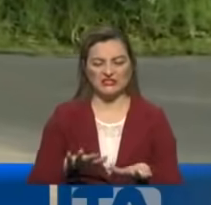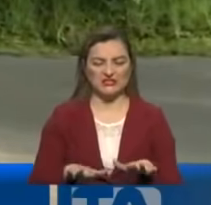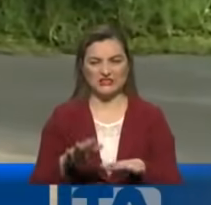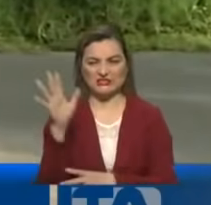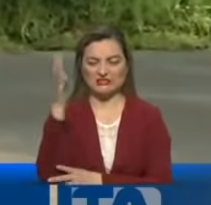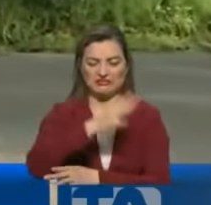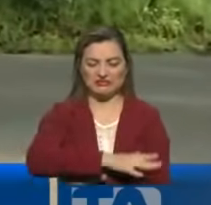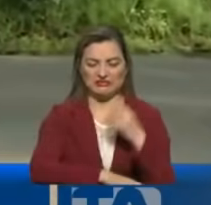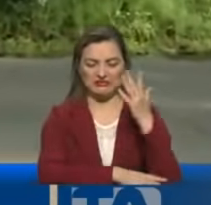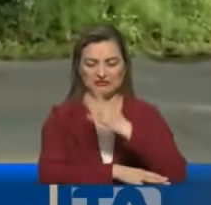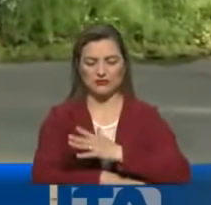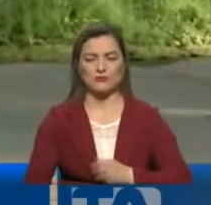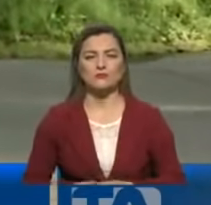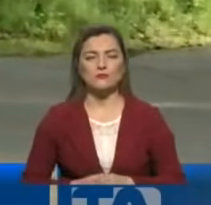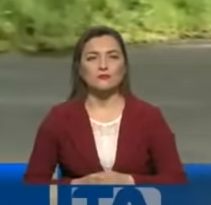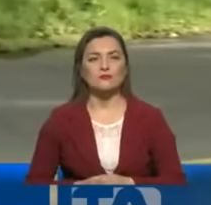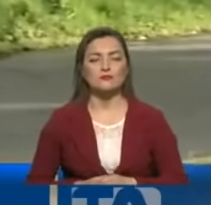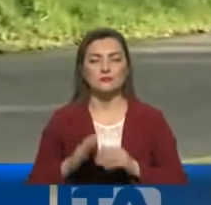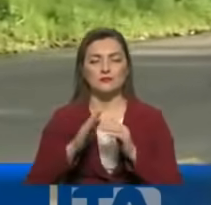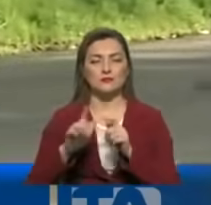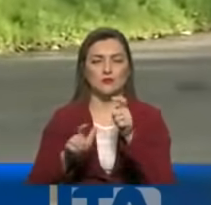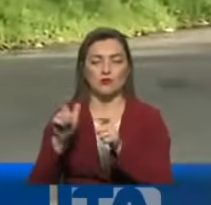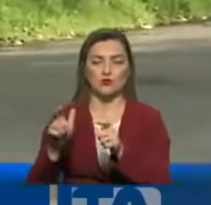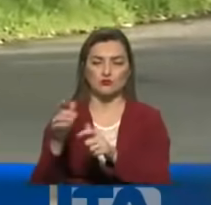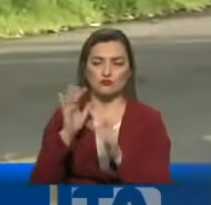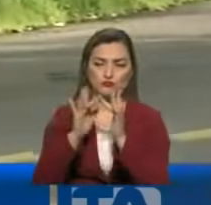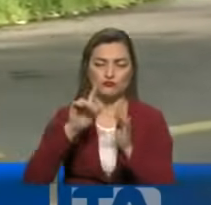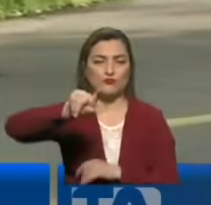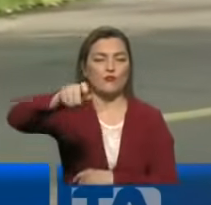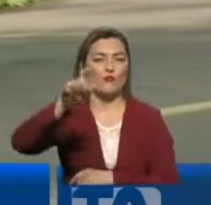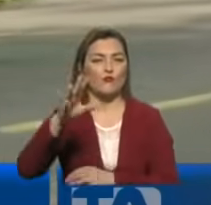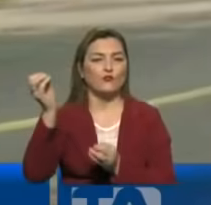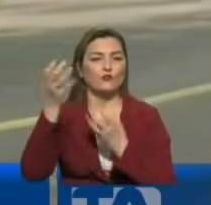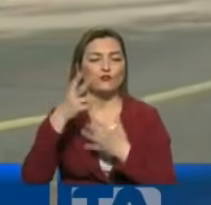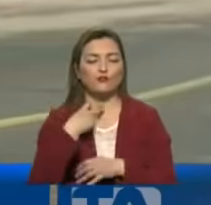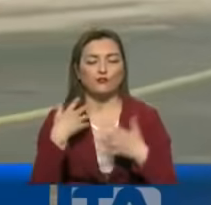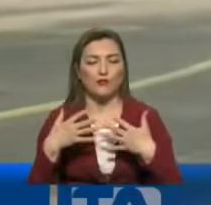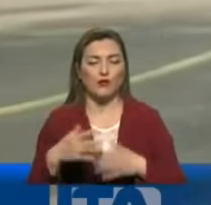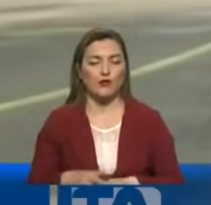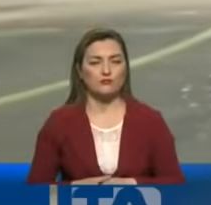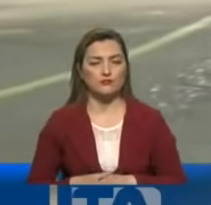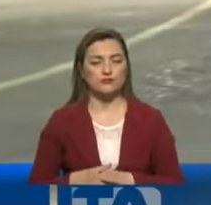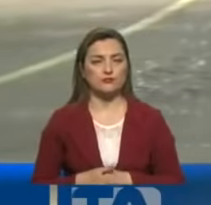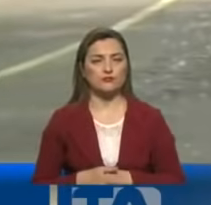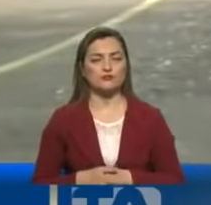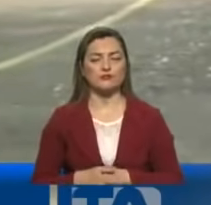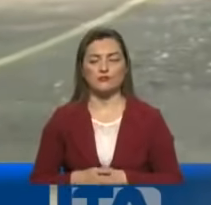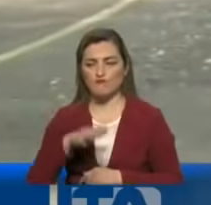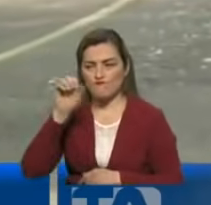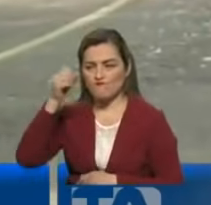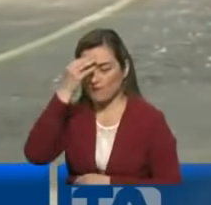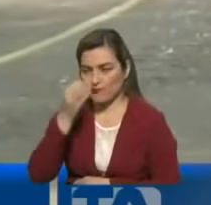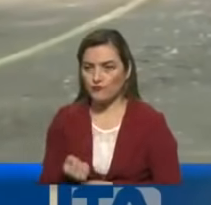se han comunicado con nosotros para contarnos sobre este inconveniente. Realmente están asustados con lo que está pasando. Sí, buenos